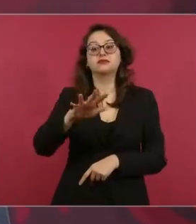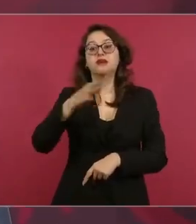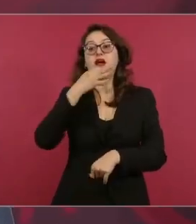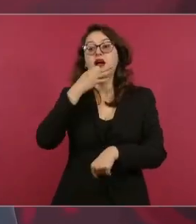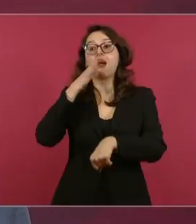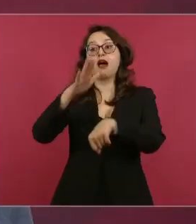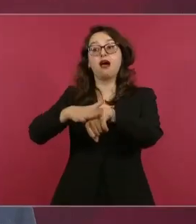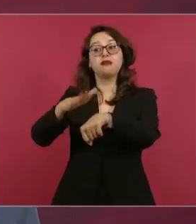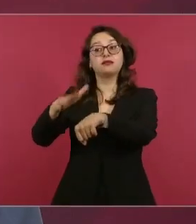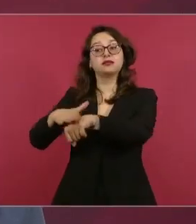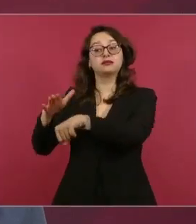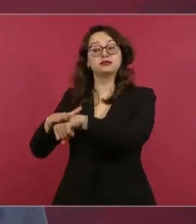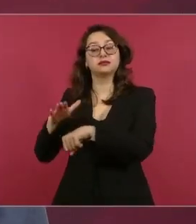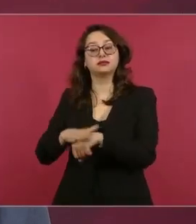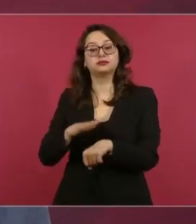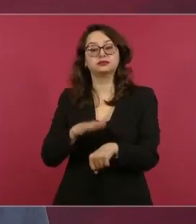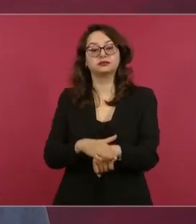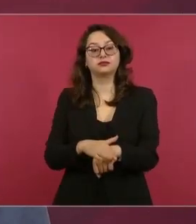950,000